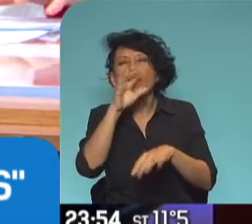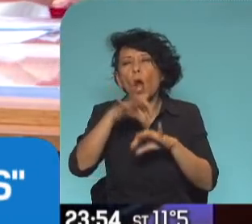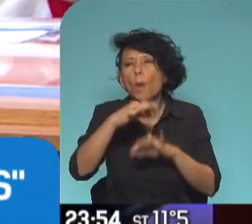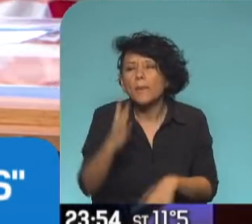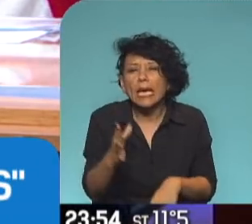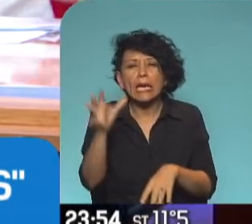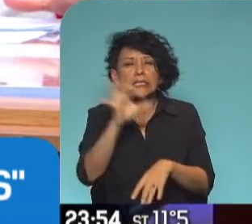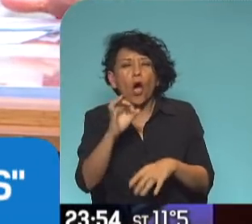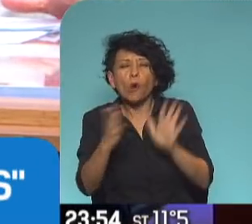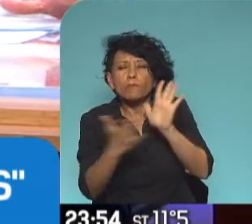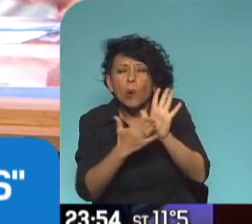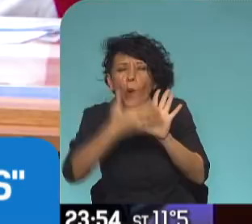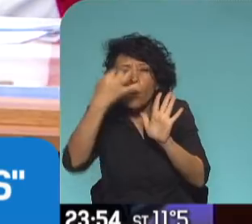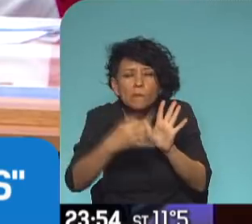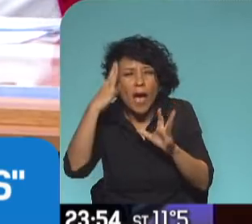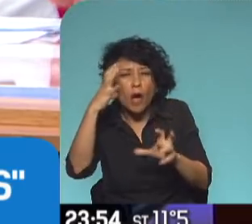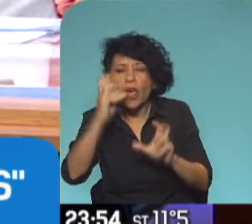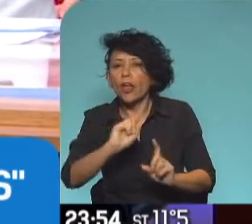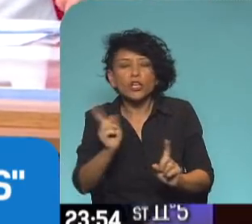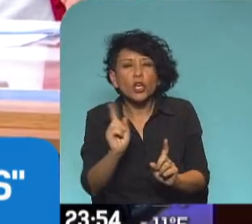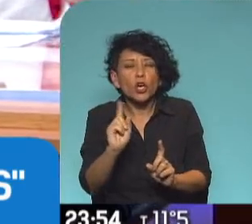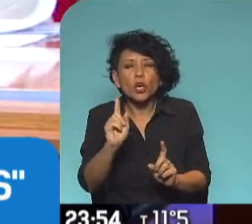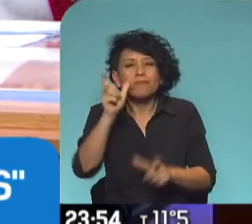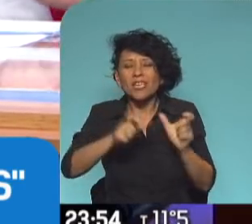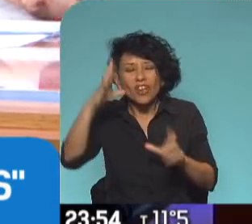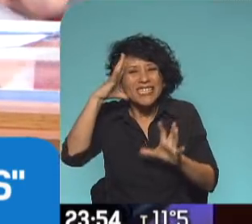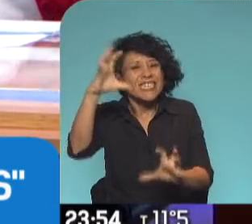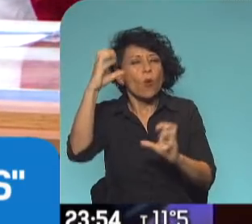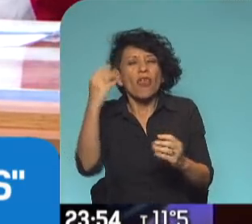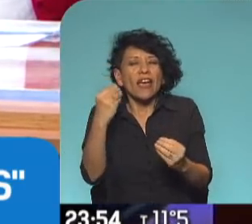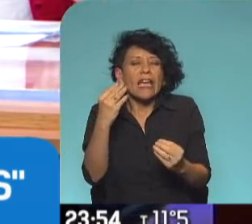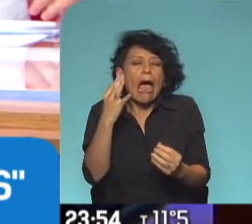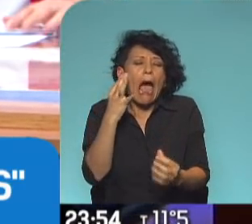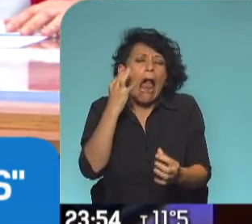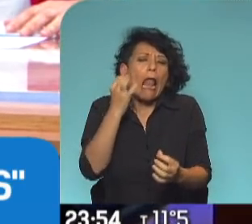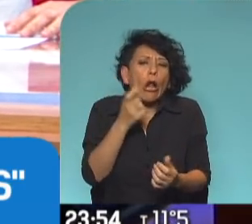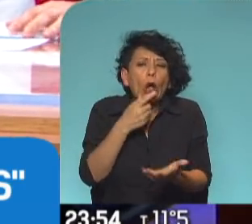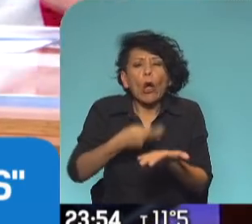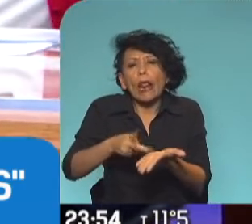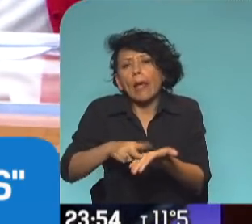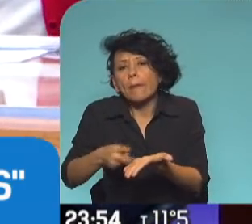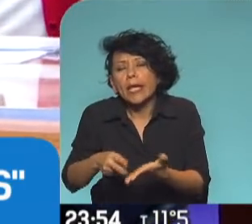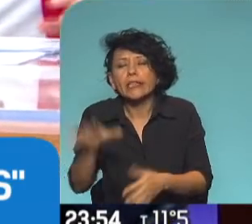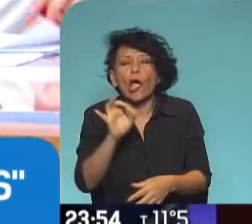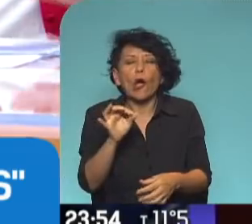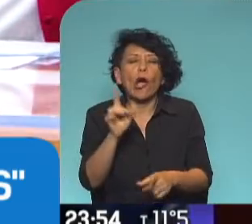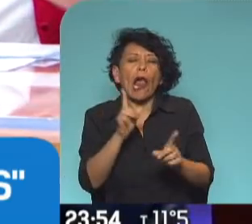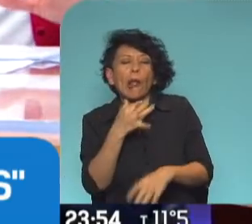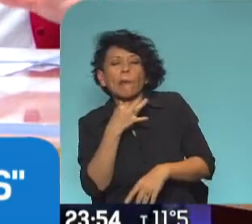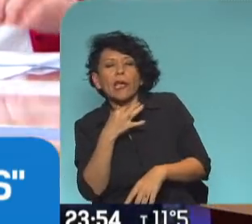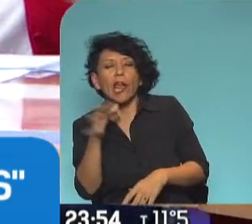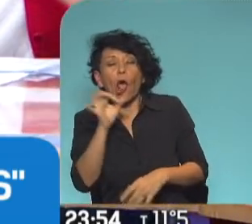marcadas, argumentativas en el debate. Quedan esto, el recuerdo de algún latiguillo, alguna picardía,